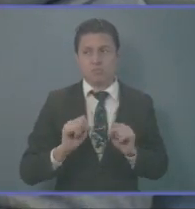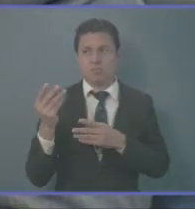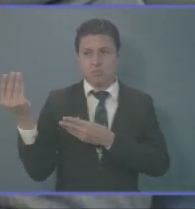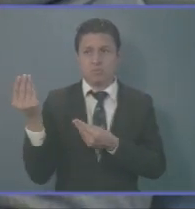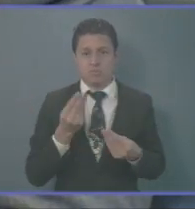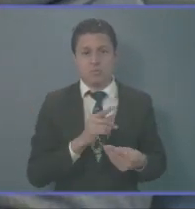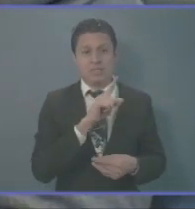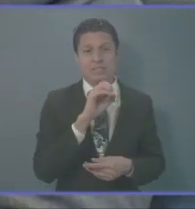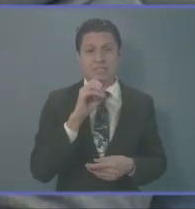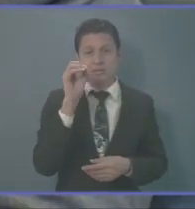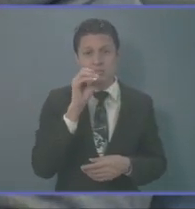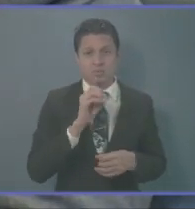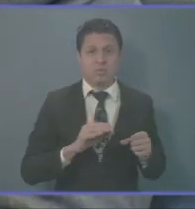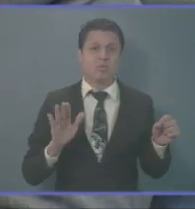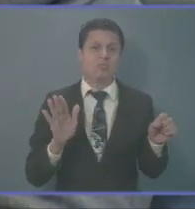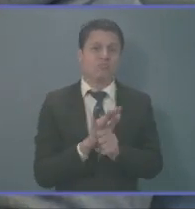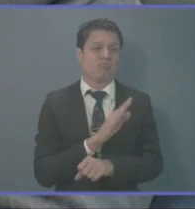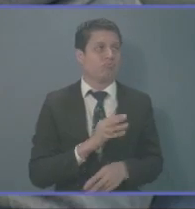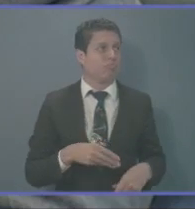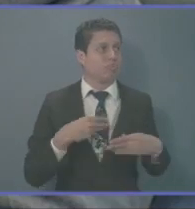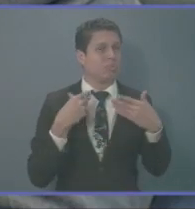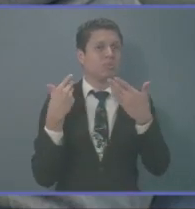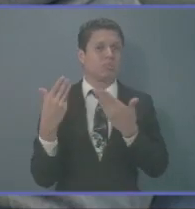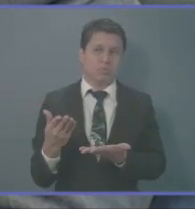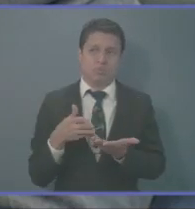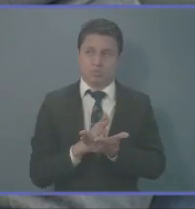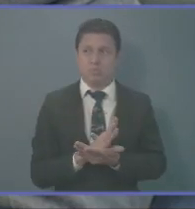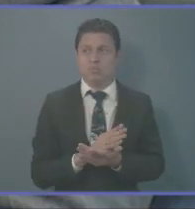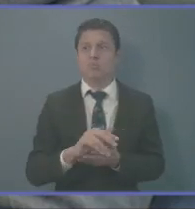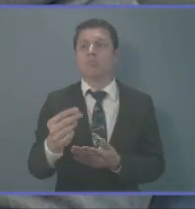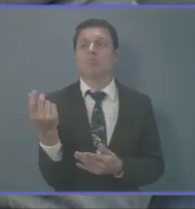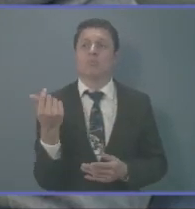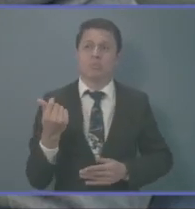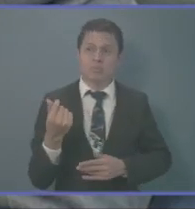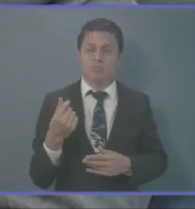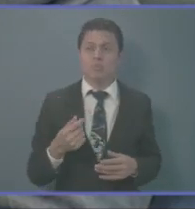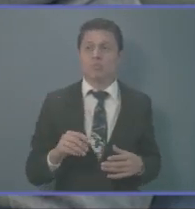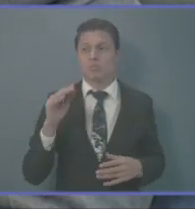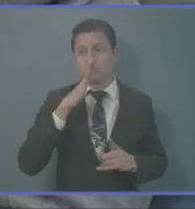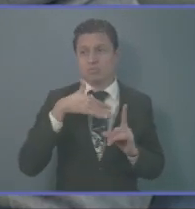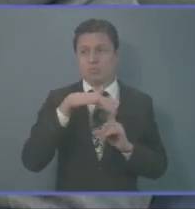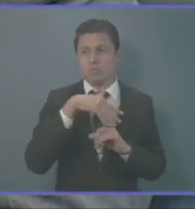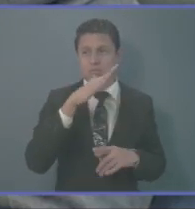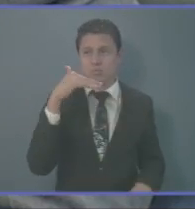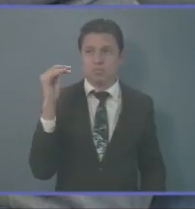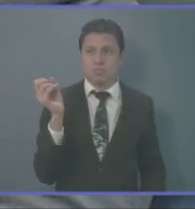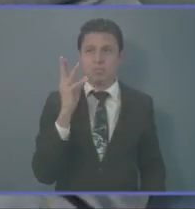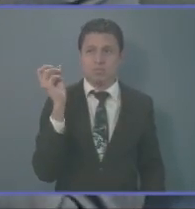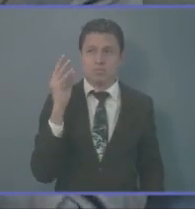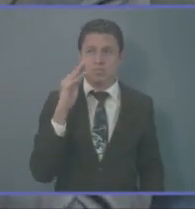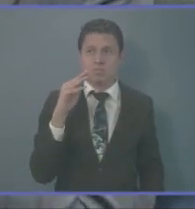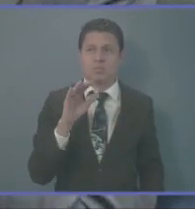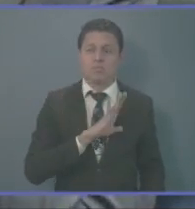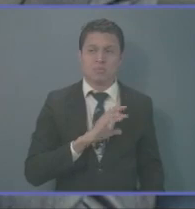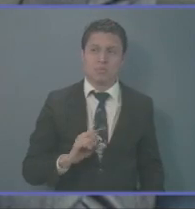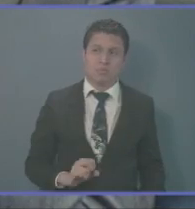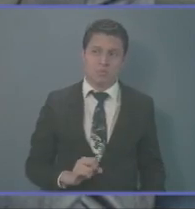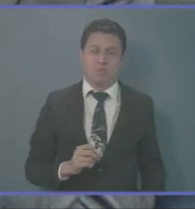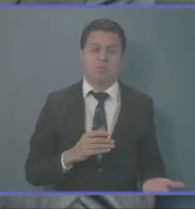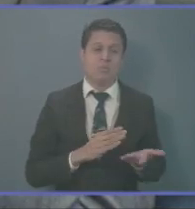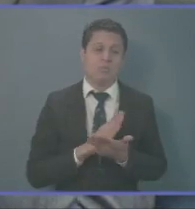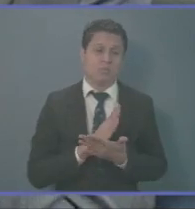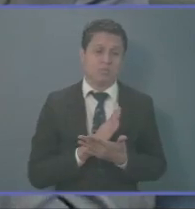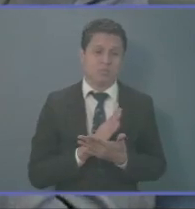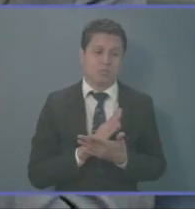del 100% de las cuotas aportadas por el país mediante financiamiento de emergencia del Fondo Monetario Internacional, bajo